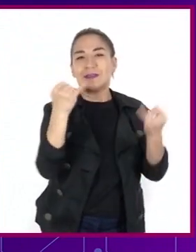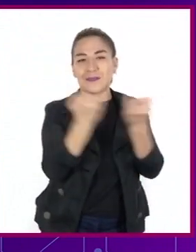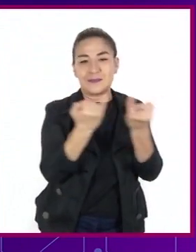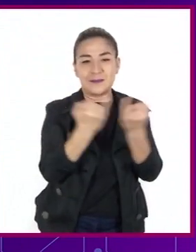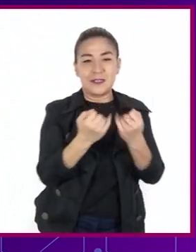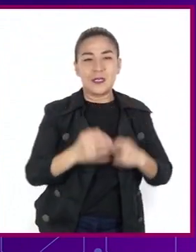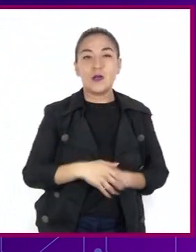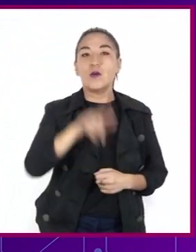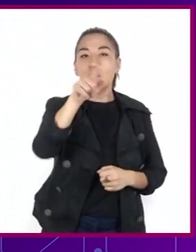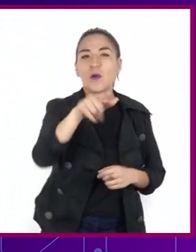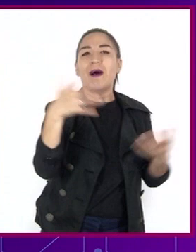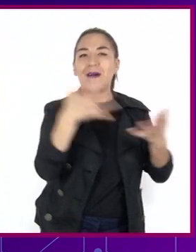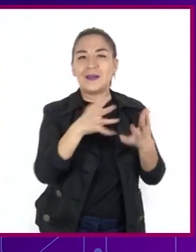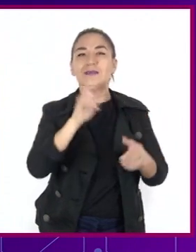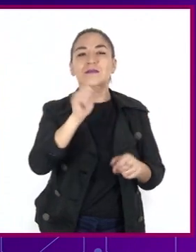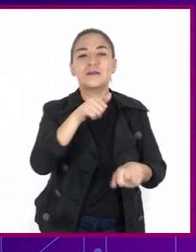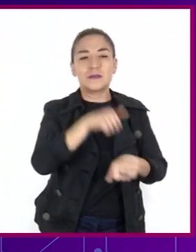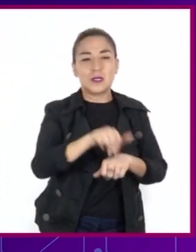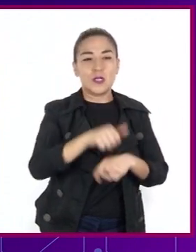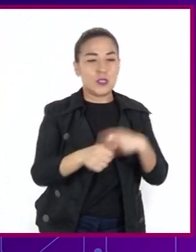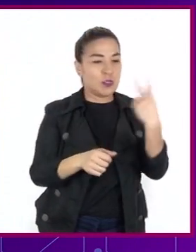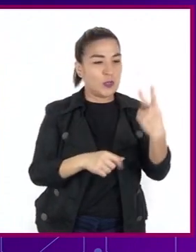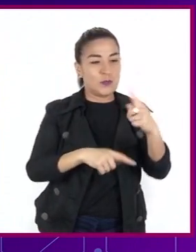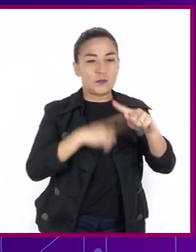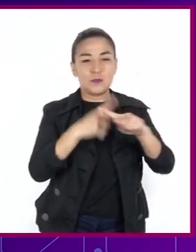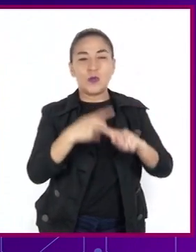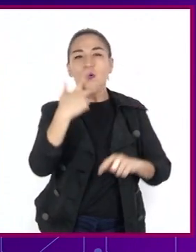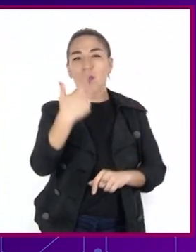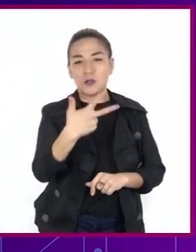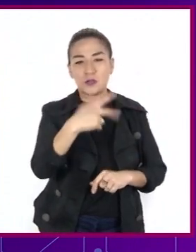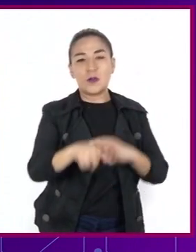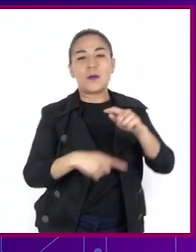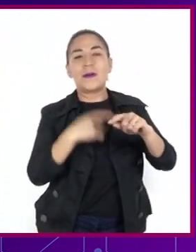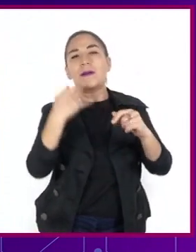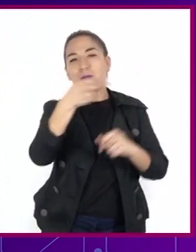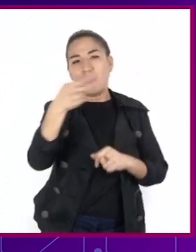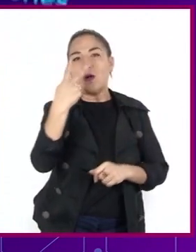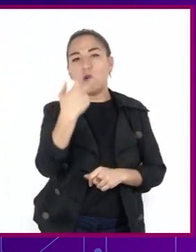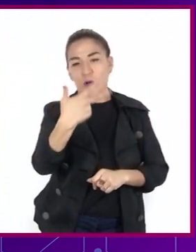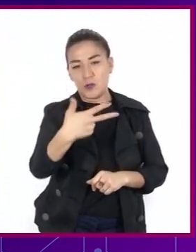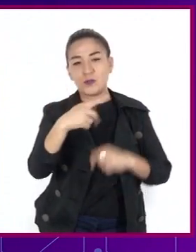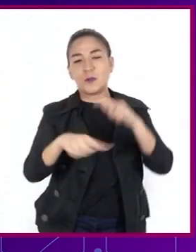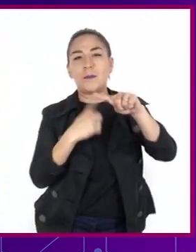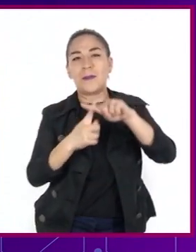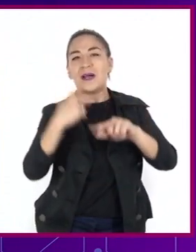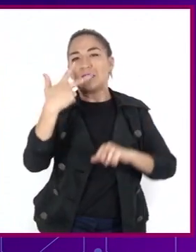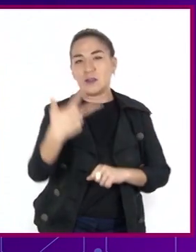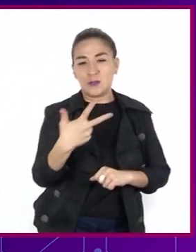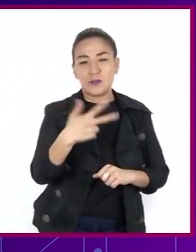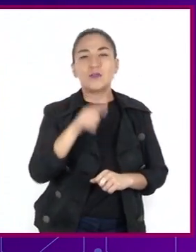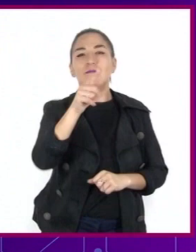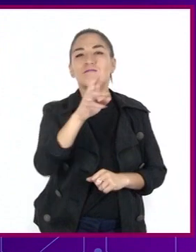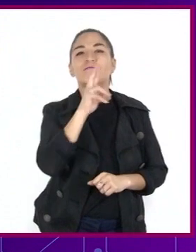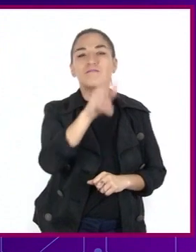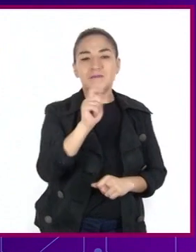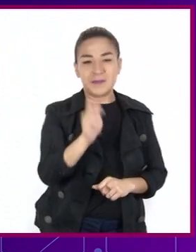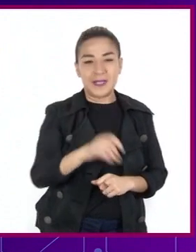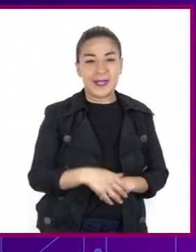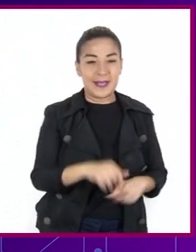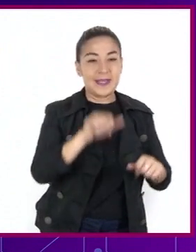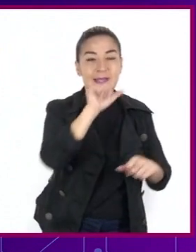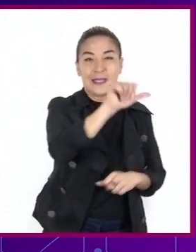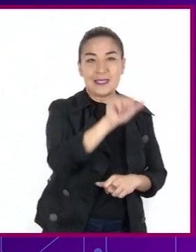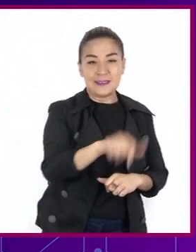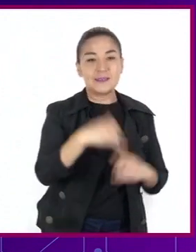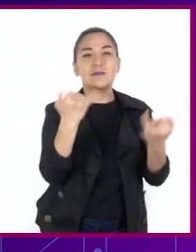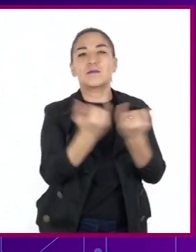Al hacerlo, tenemos la igualdad 2 por 8 es igual a 8 más 8. Resolvemos las operaciones y obtenemos que 16 es